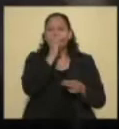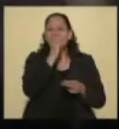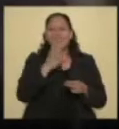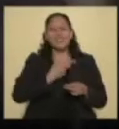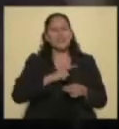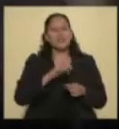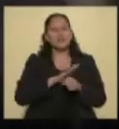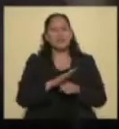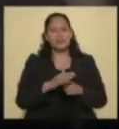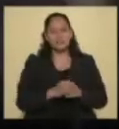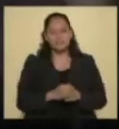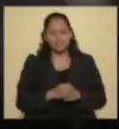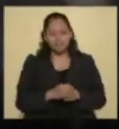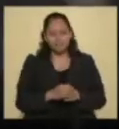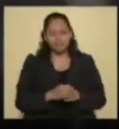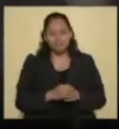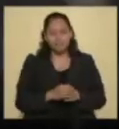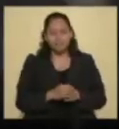no le guste.